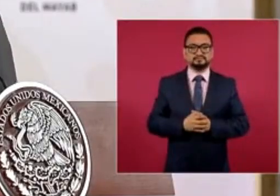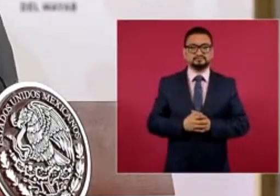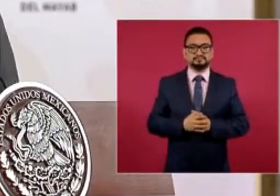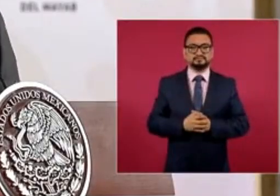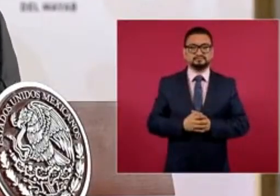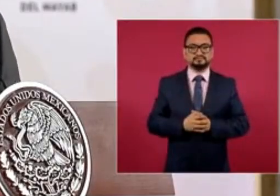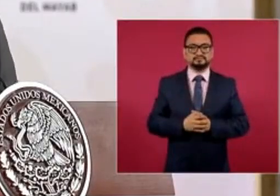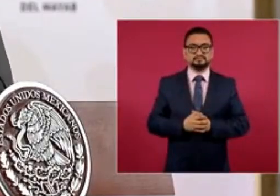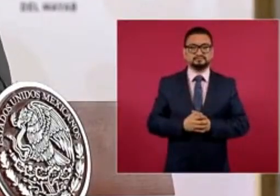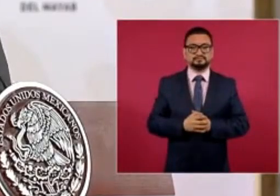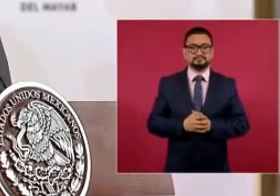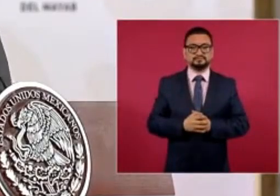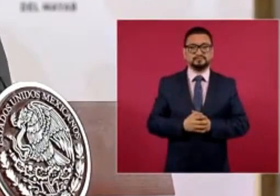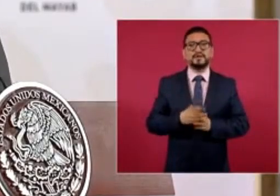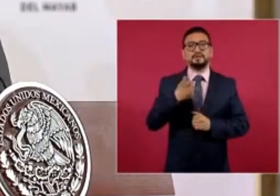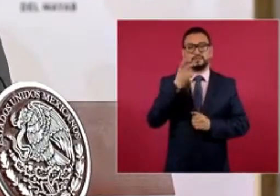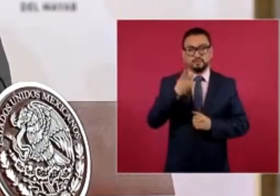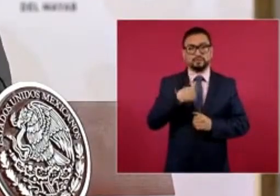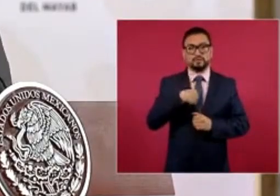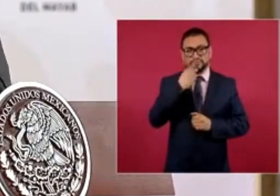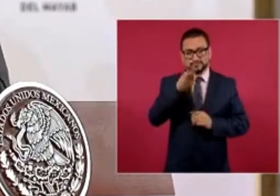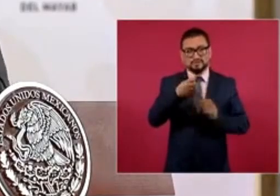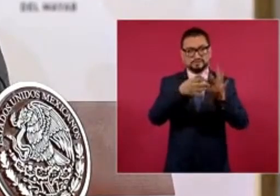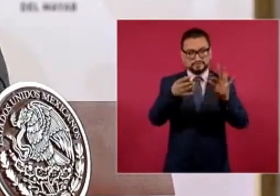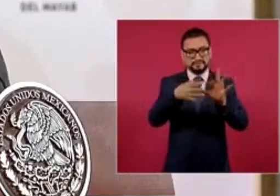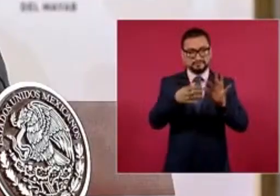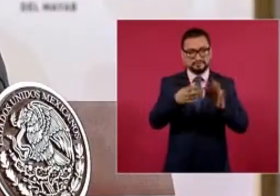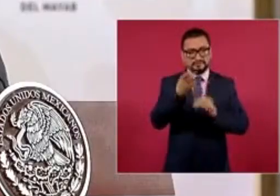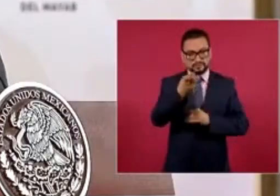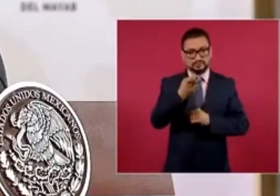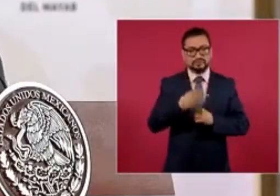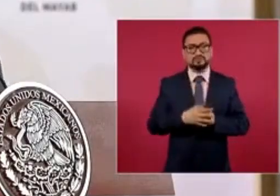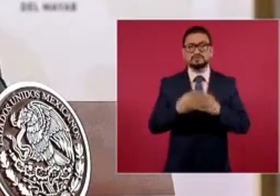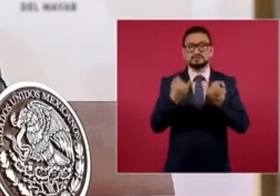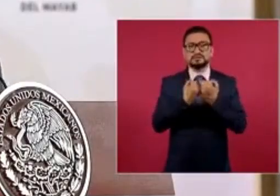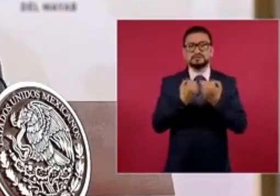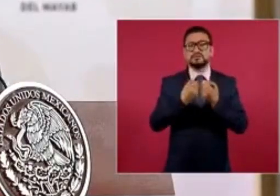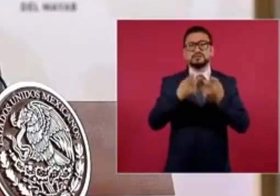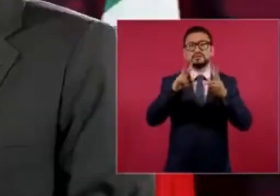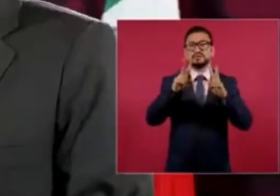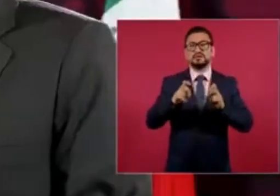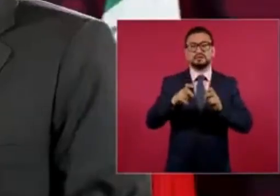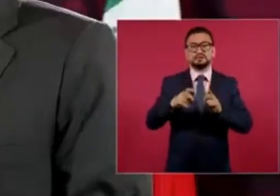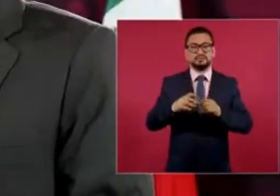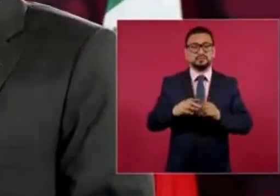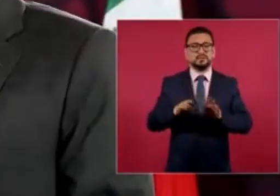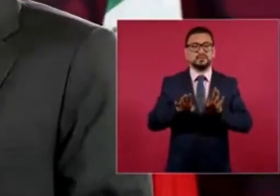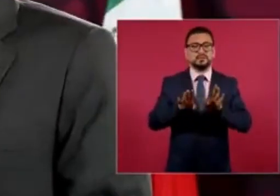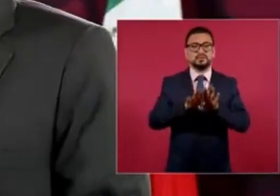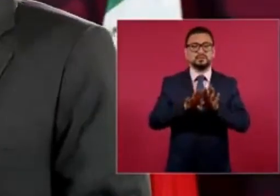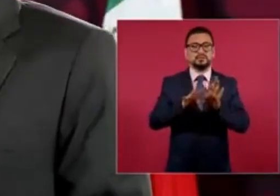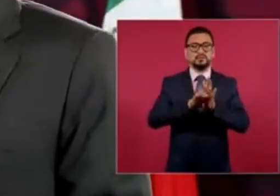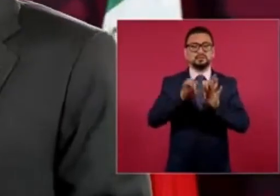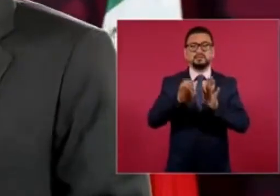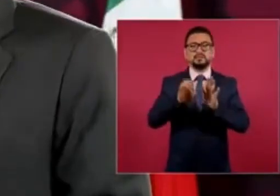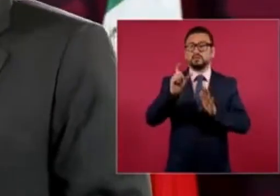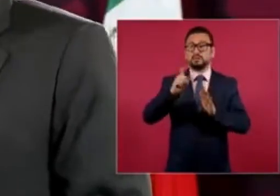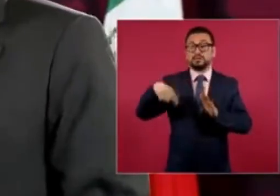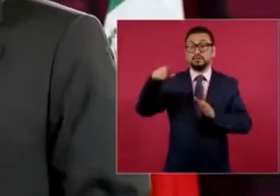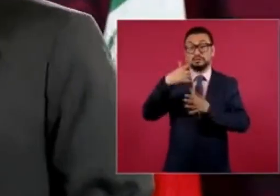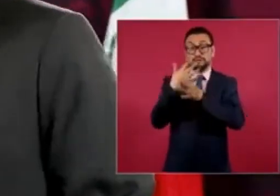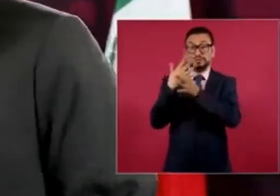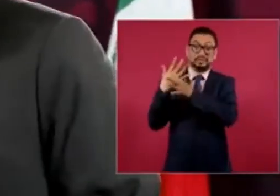Entonces, esa es mi explicación. Y acerca de la represión y del militarismo,